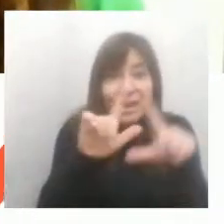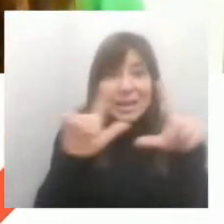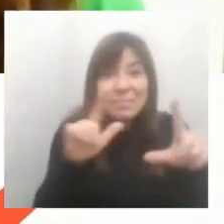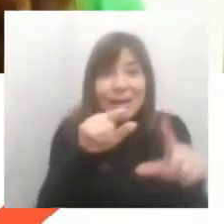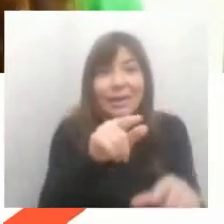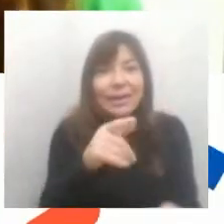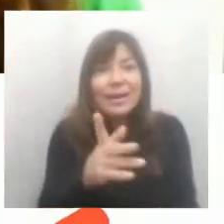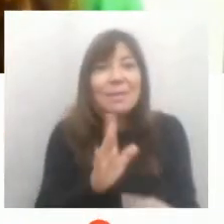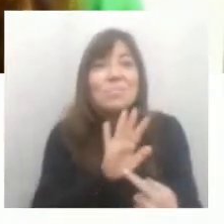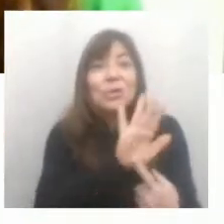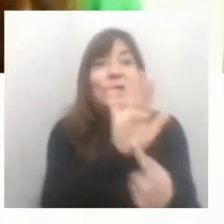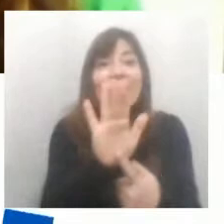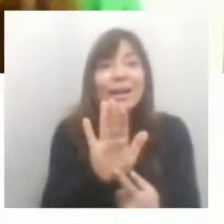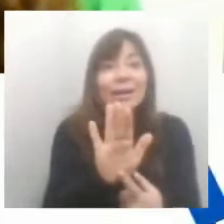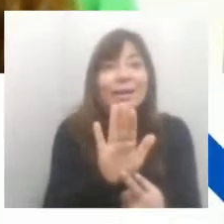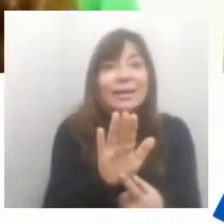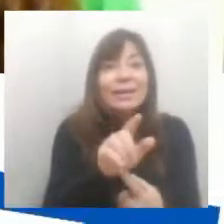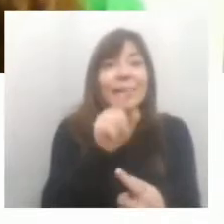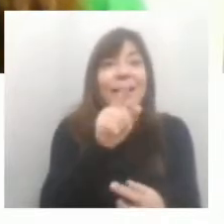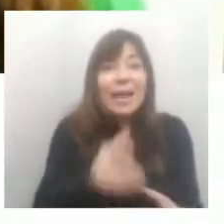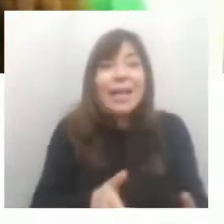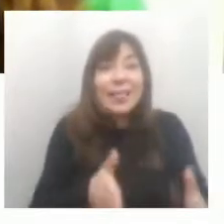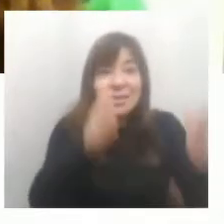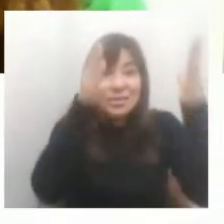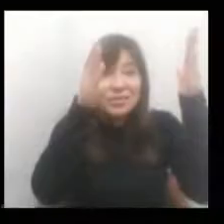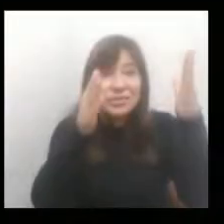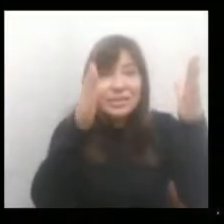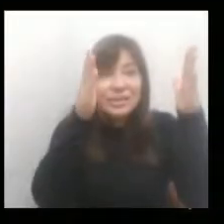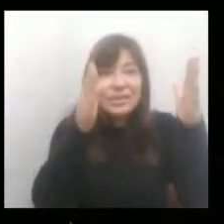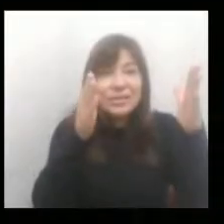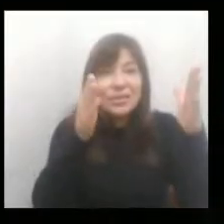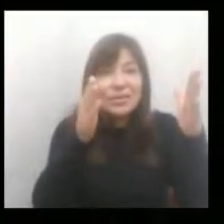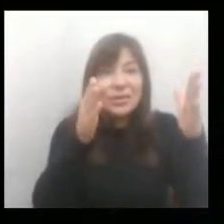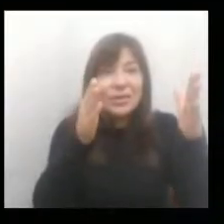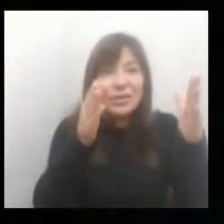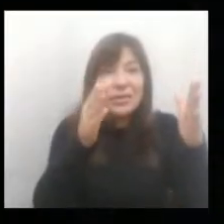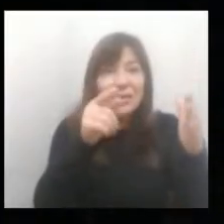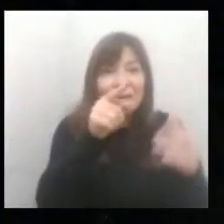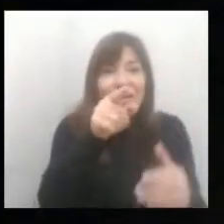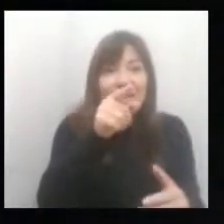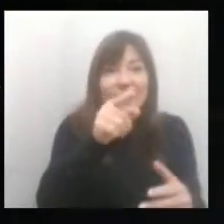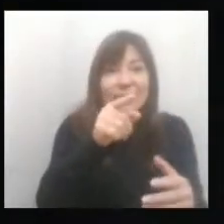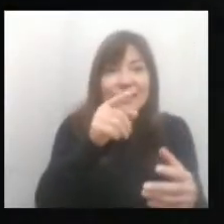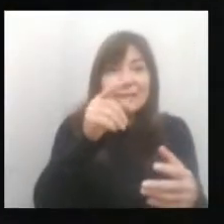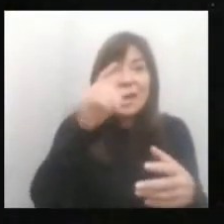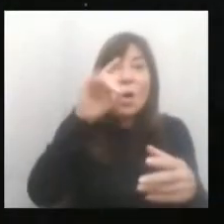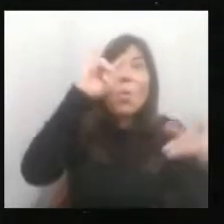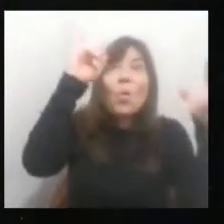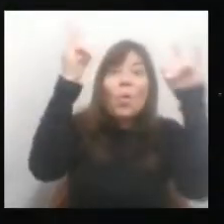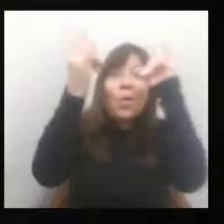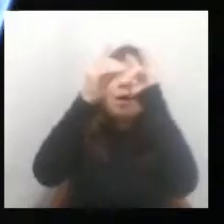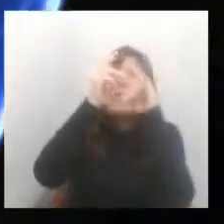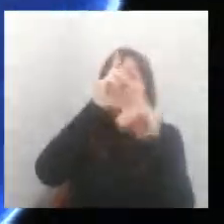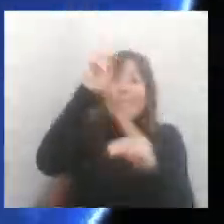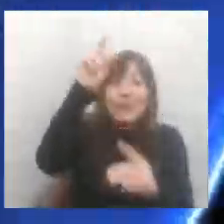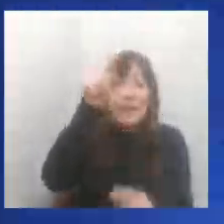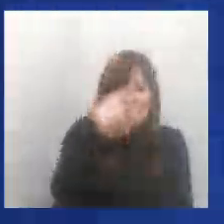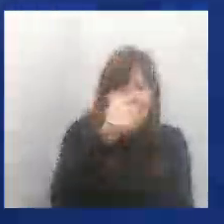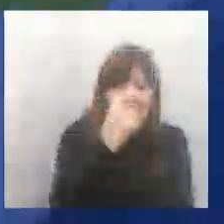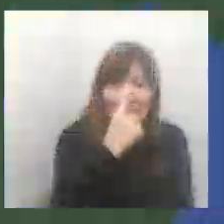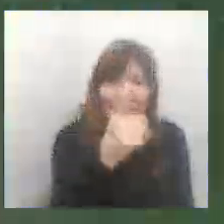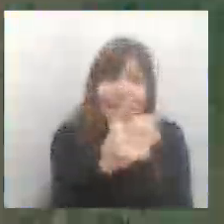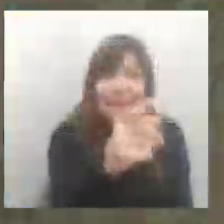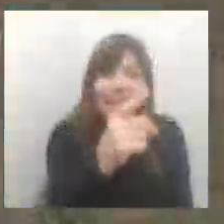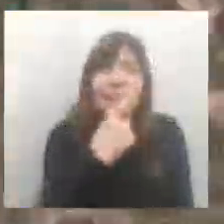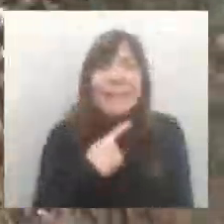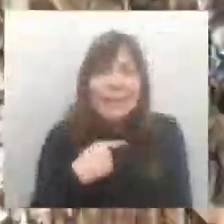imágenes que muestran esos edificios desde el satélite y podemos visualizar cómo era. Y para que nos sigas contando, porque es re